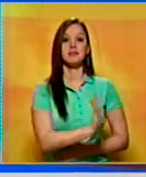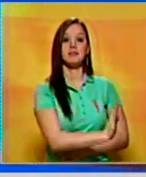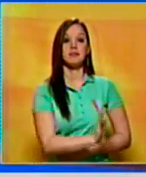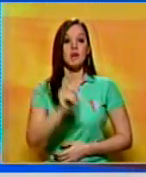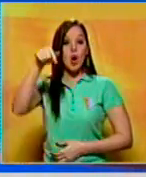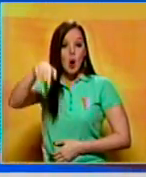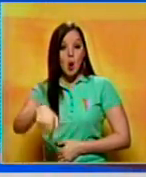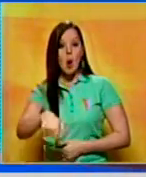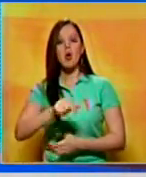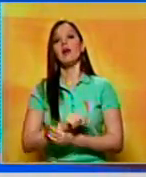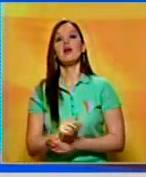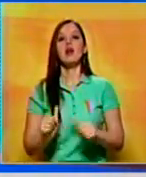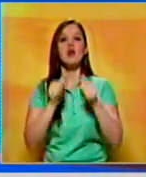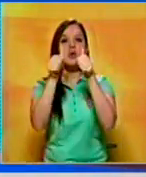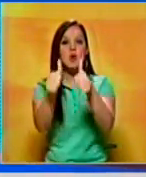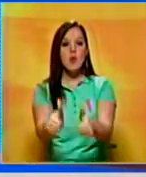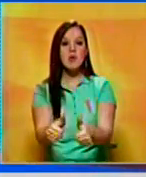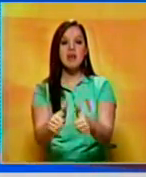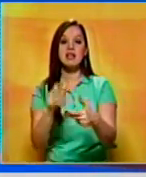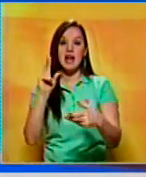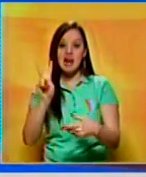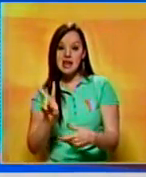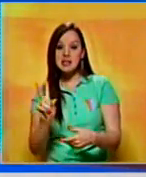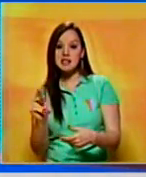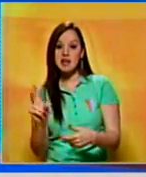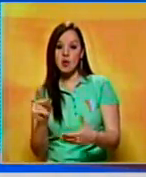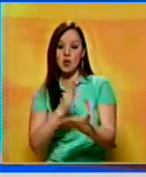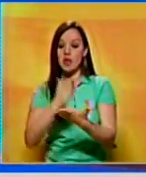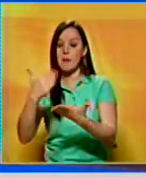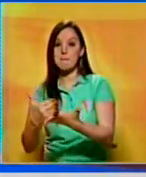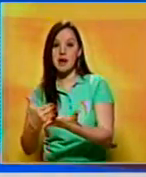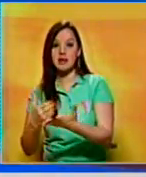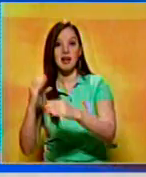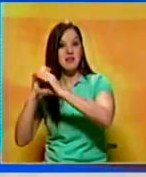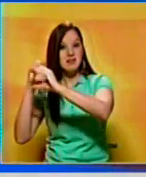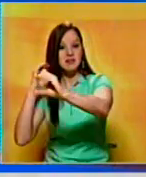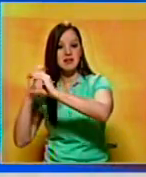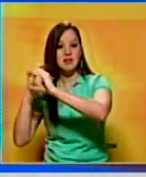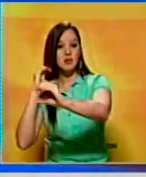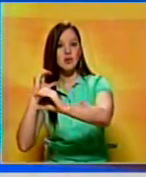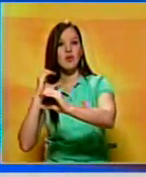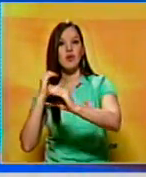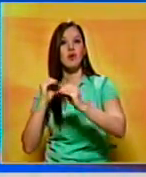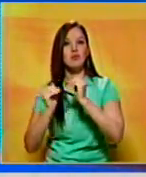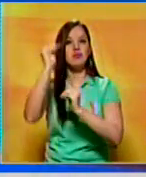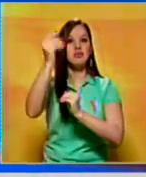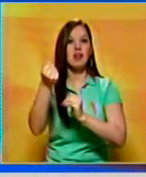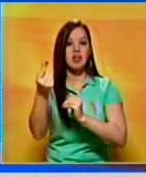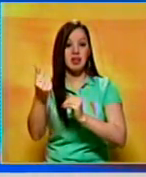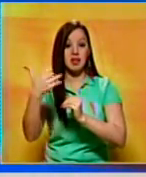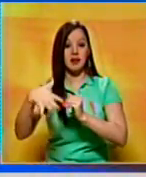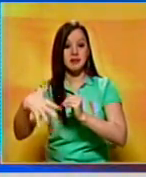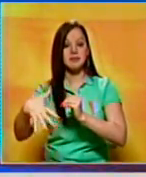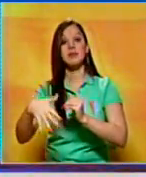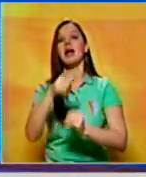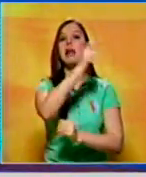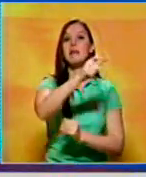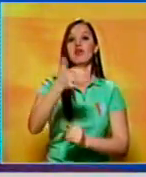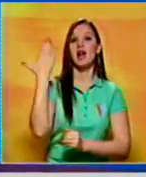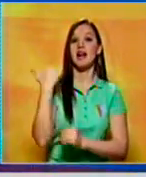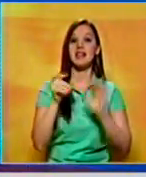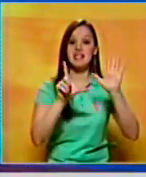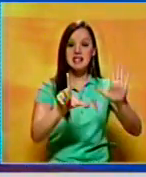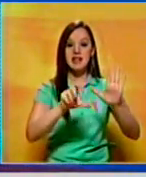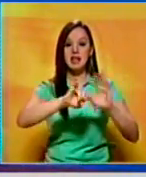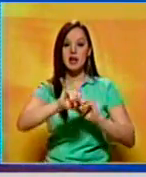Hoy entra en vigencia la segunda parte del incremento de 15% tanto en las rutas urbanas como suburbanas e interurbanas. Los usuarios que pagaban